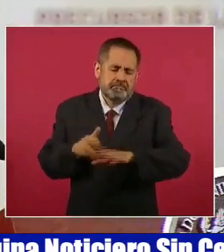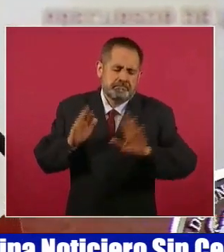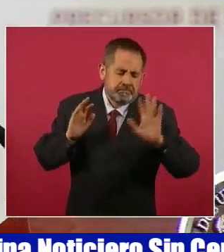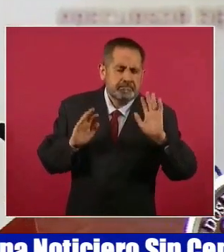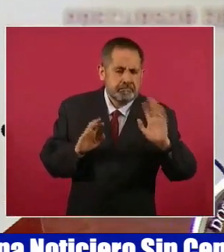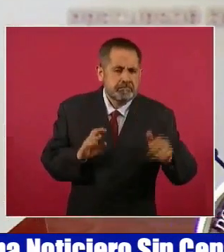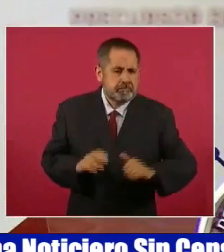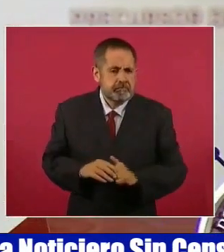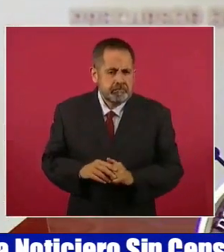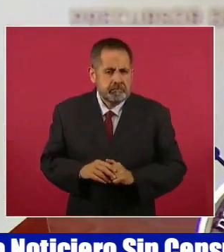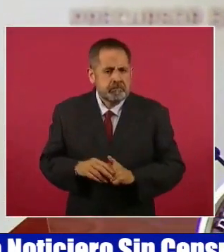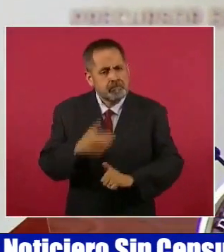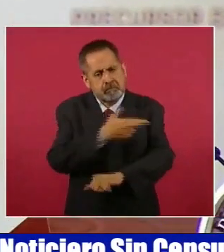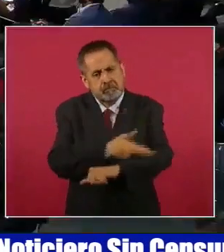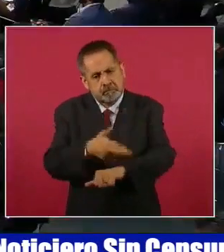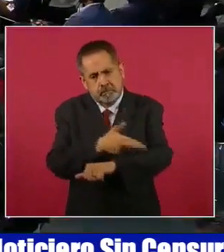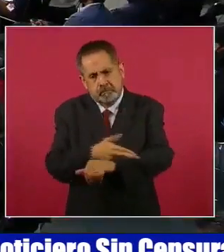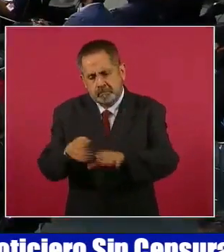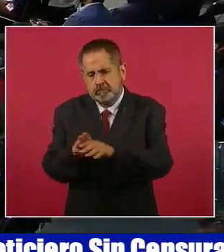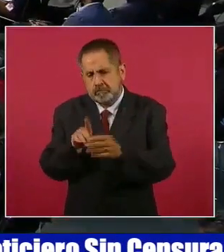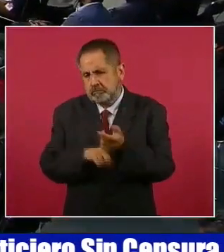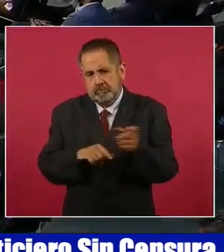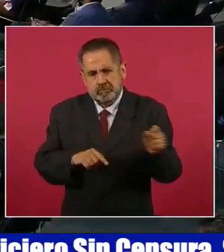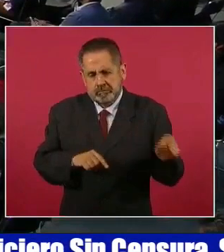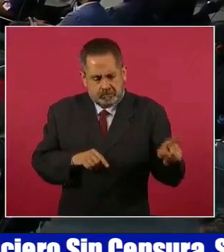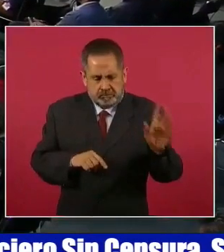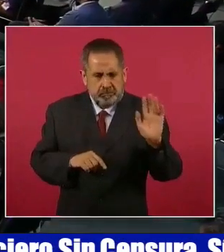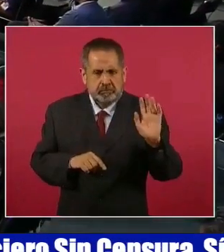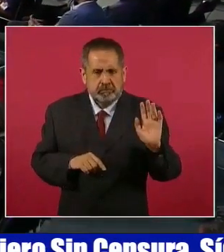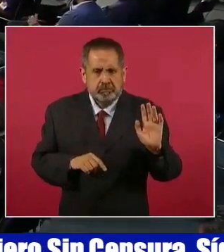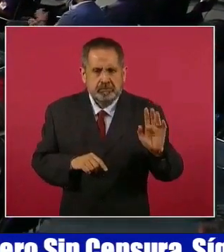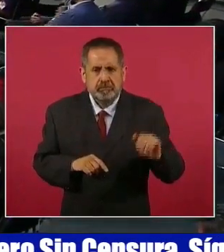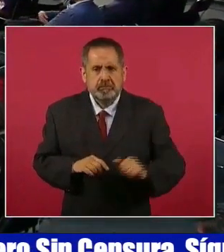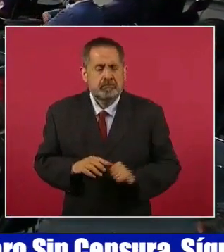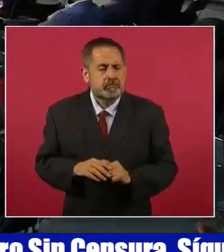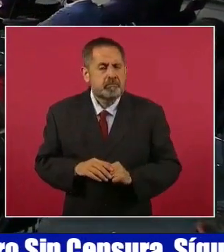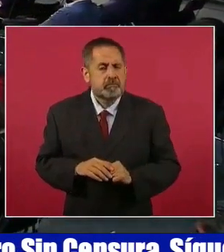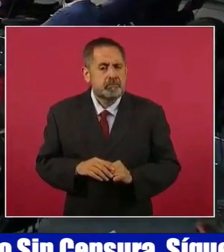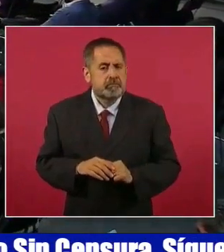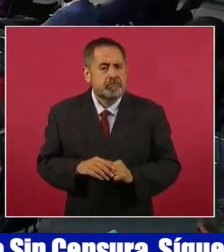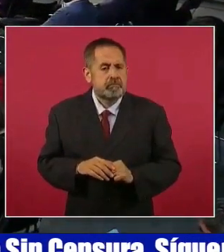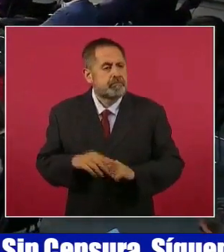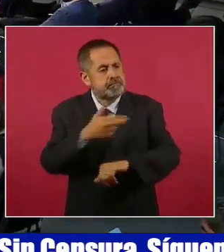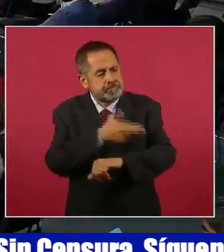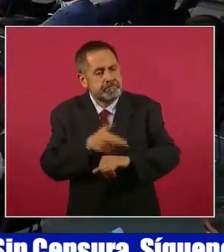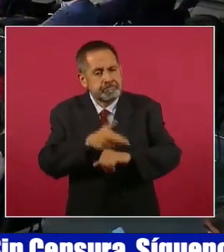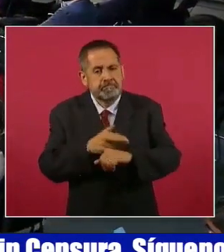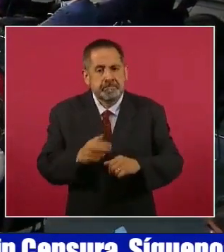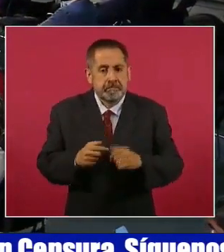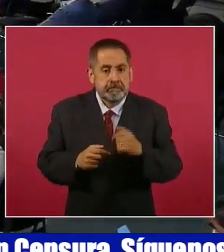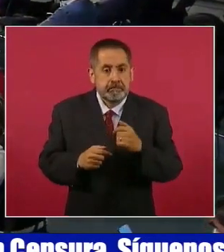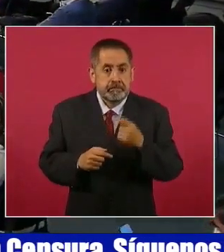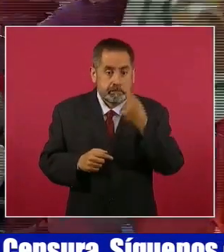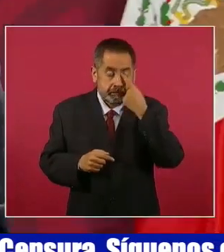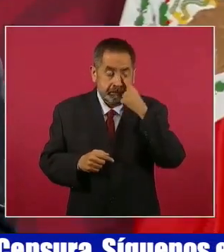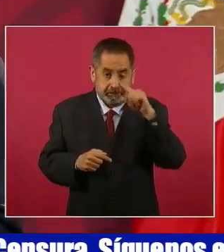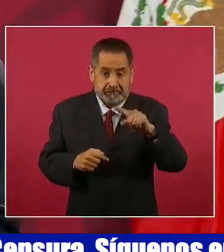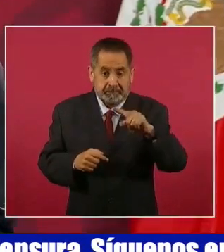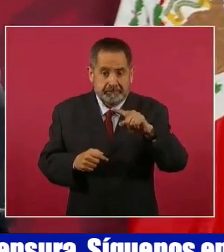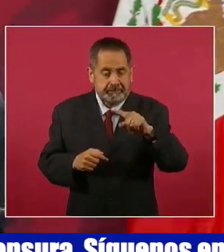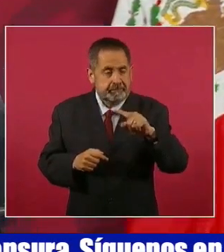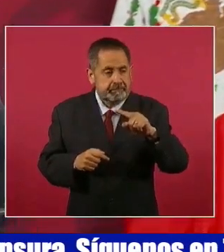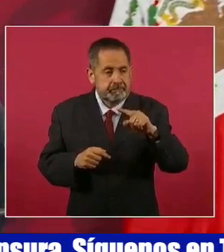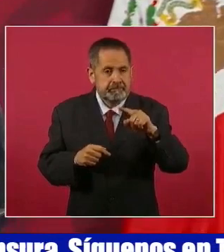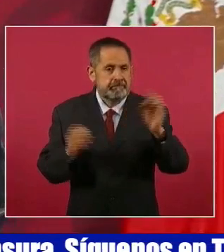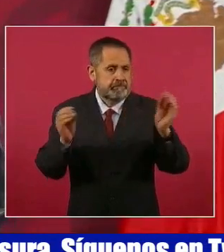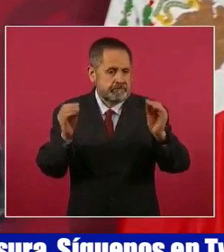la concesión, que es en efecto Grupo Salinas de Ricardo Salinas Pliego, en esta subasta que se hace, ¿no? Cuando termina la